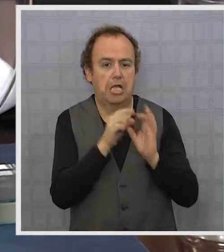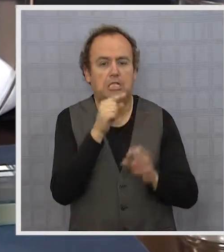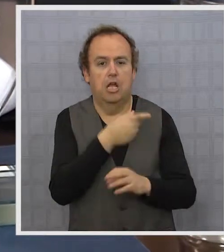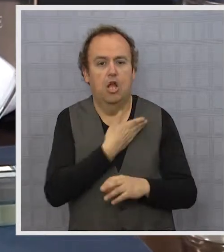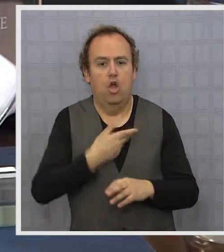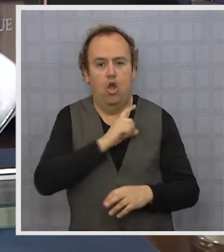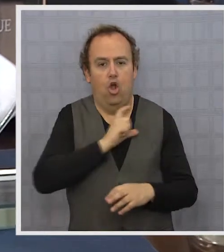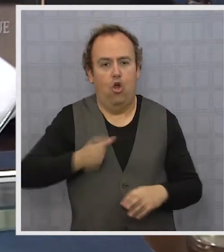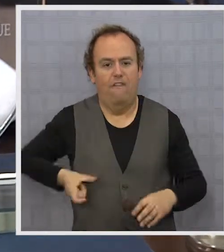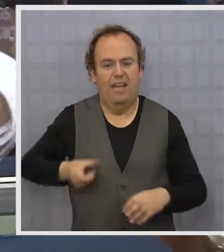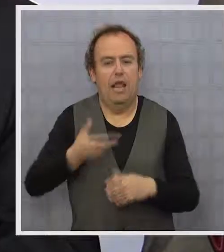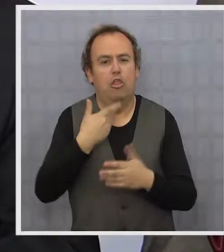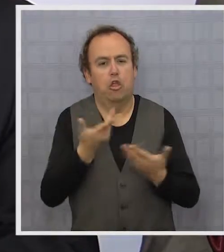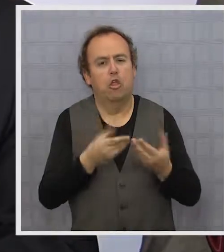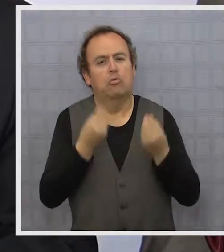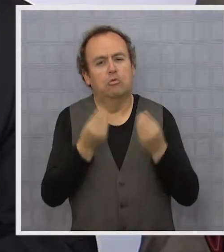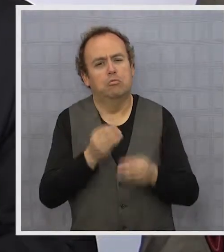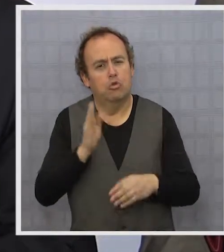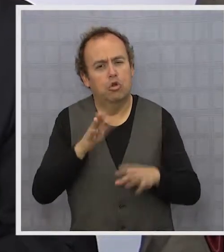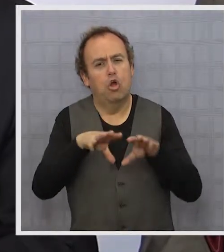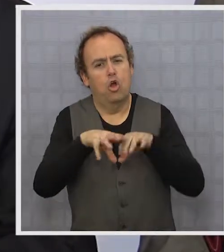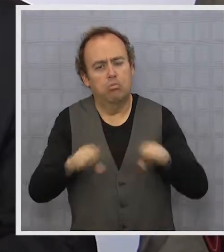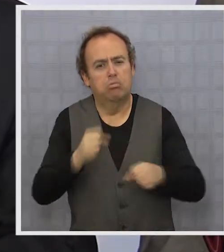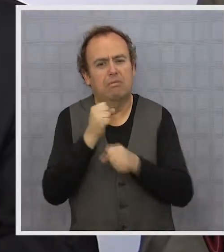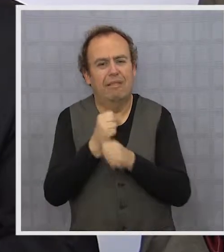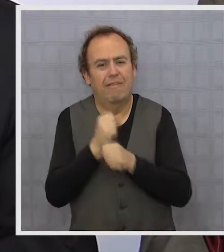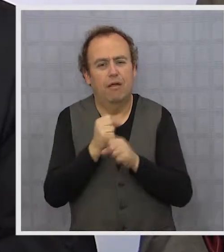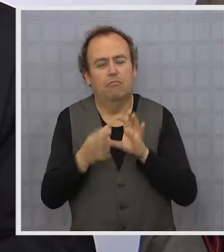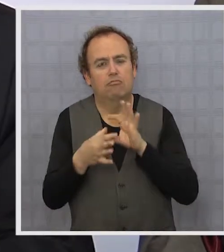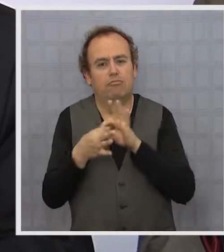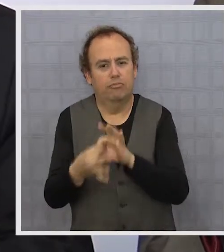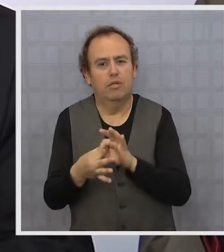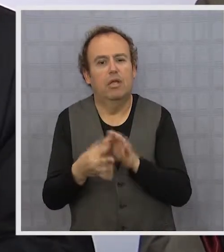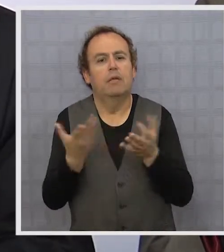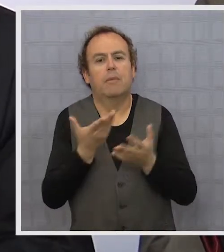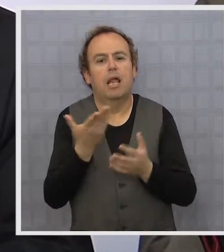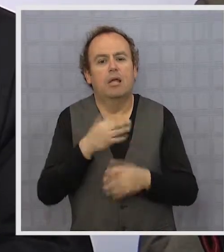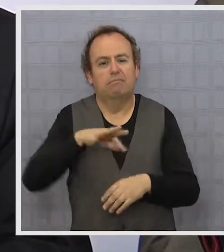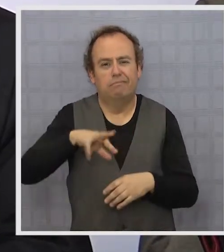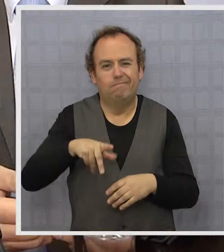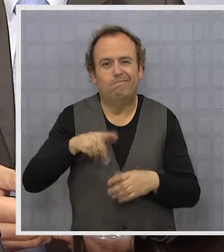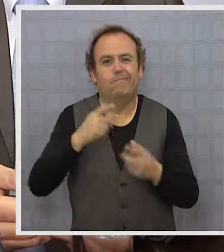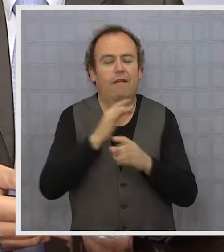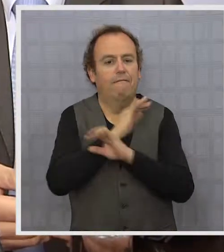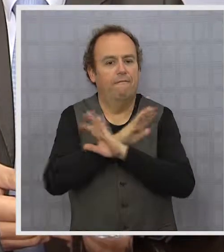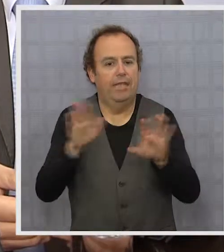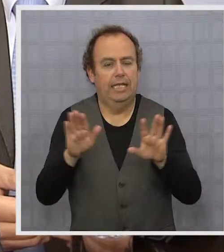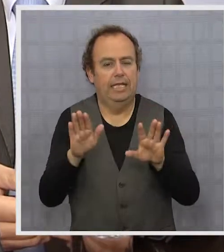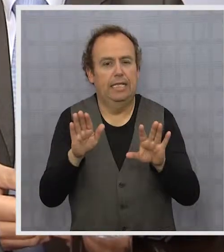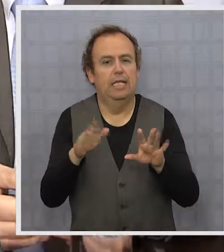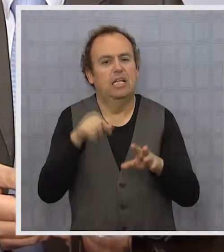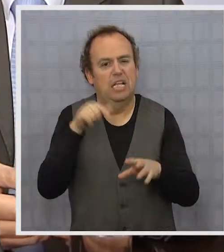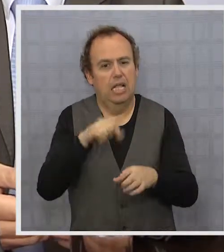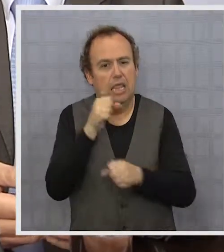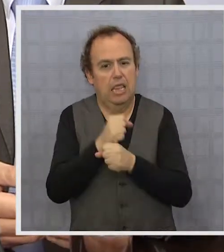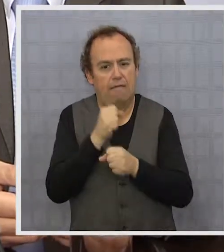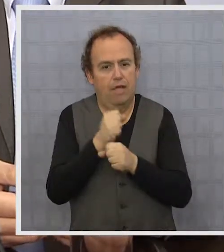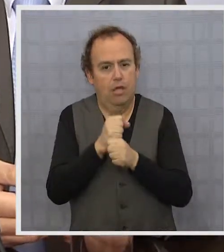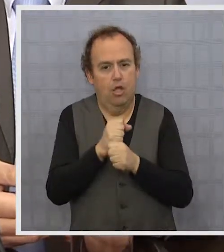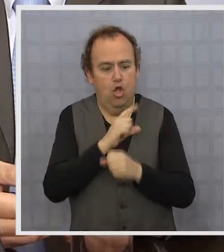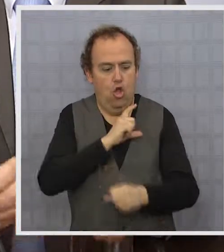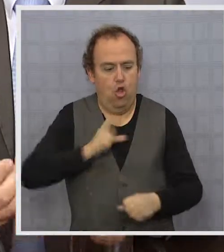se comprometieron a seguir trabajando en conjunto para terminar con la delincuencia en la ciudad hemos trabajado todo este año con el